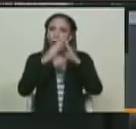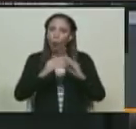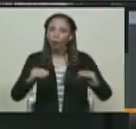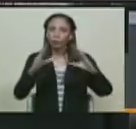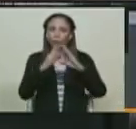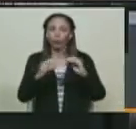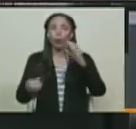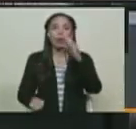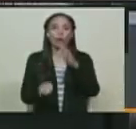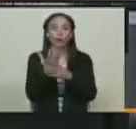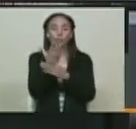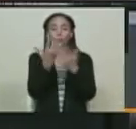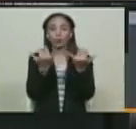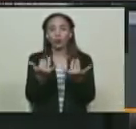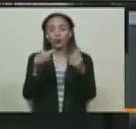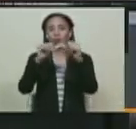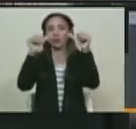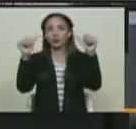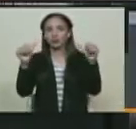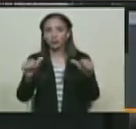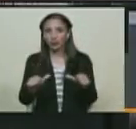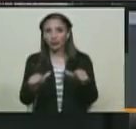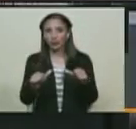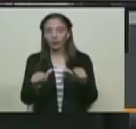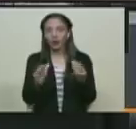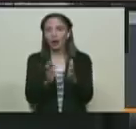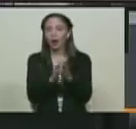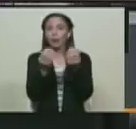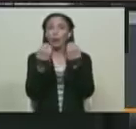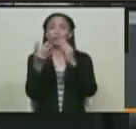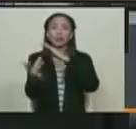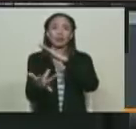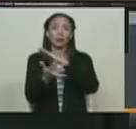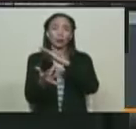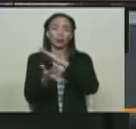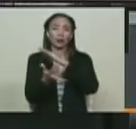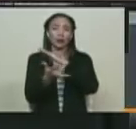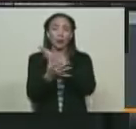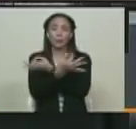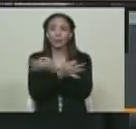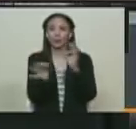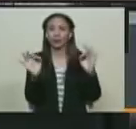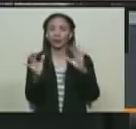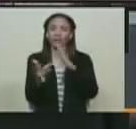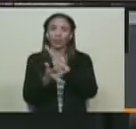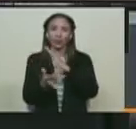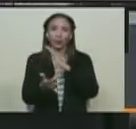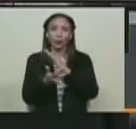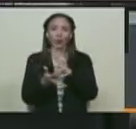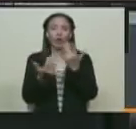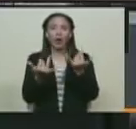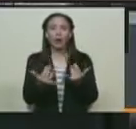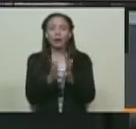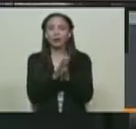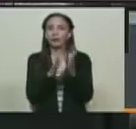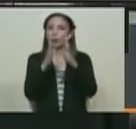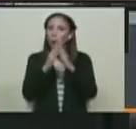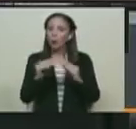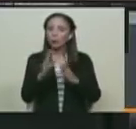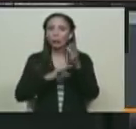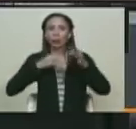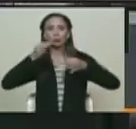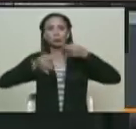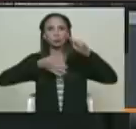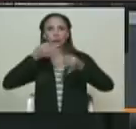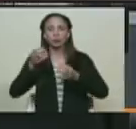en Venezuela un sistema que con la más alta tecnología del mundo está dando ya de qué hablar.